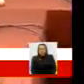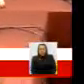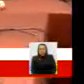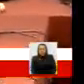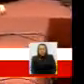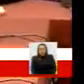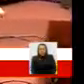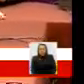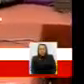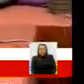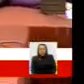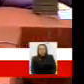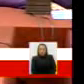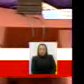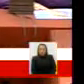Bueno,